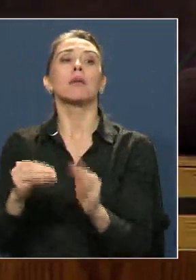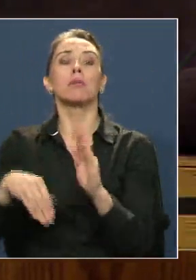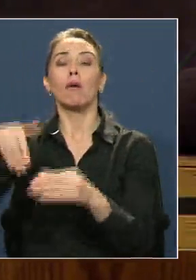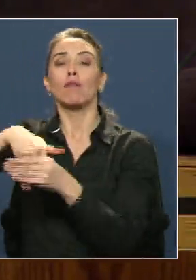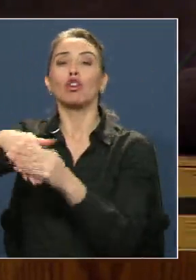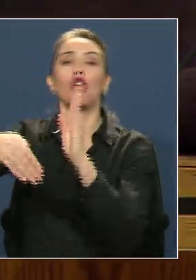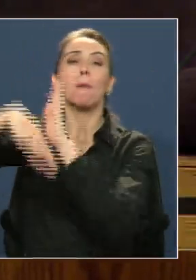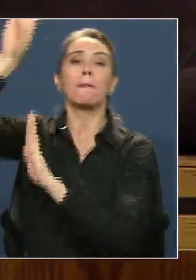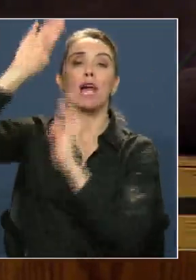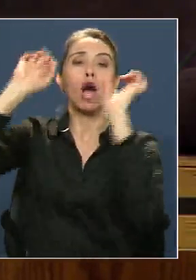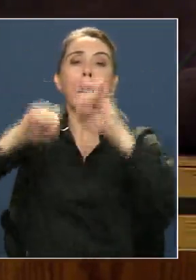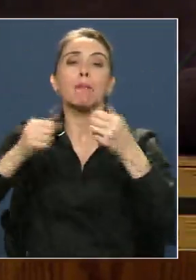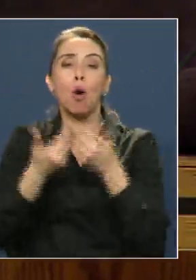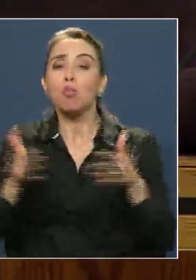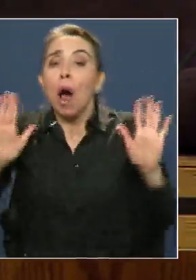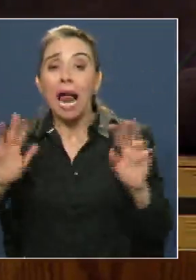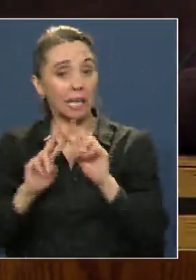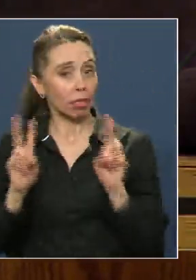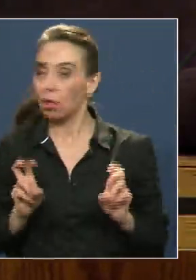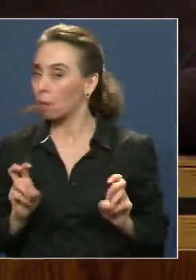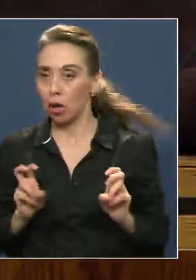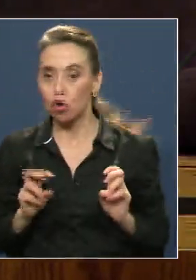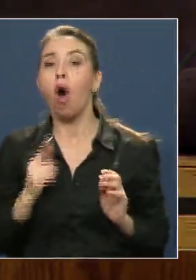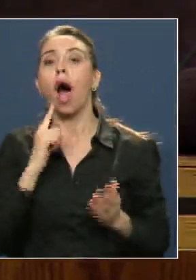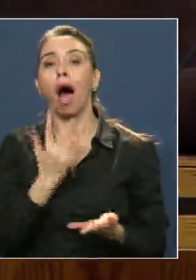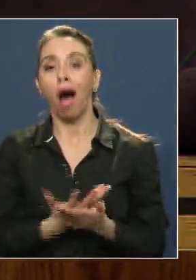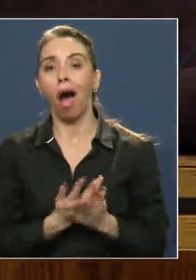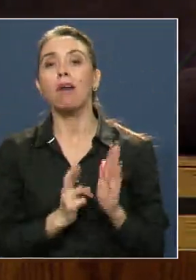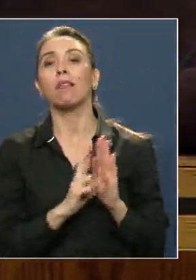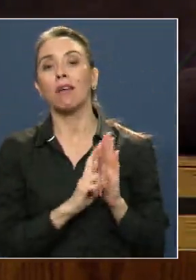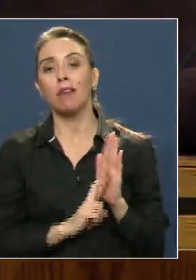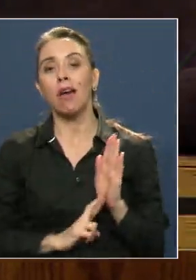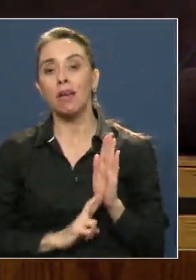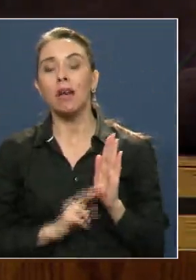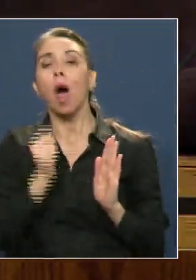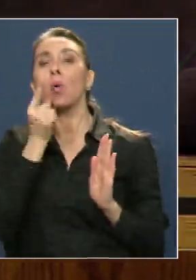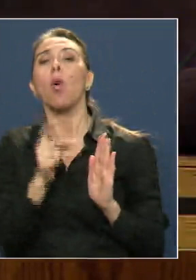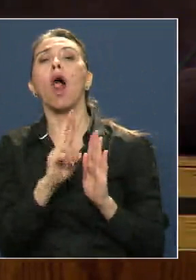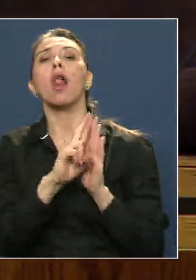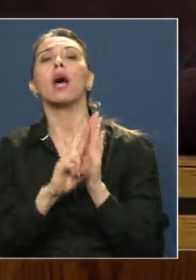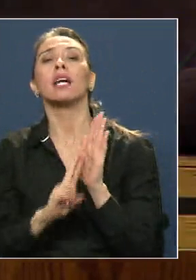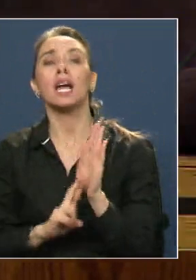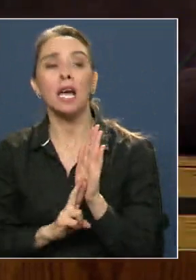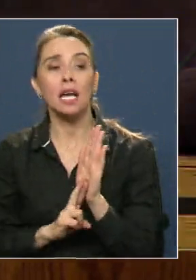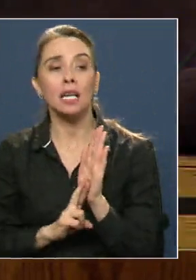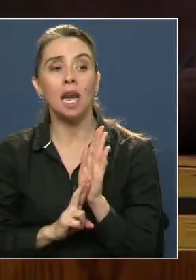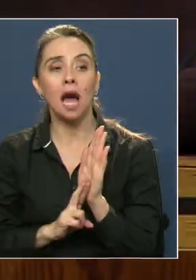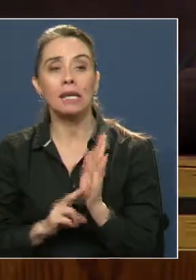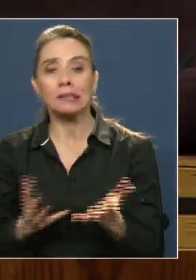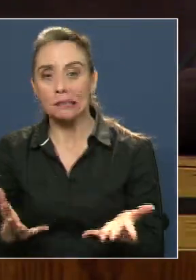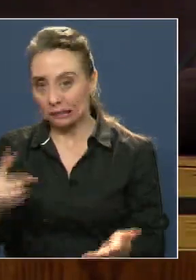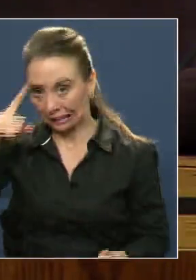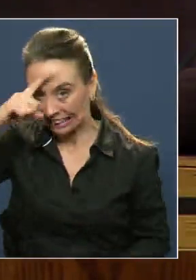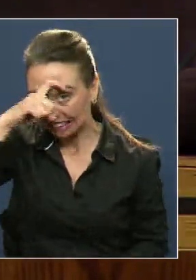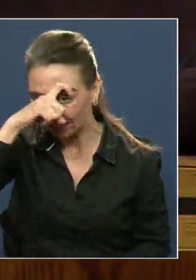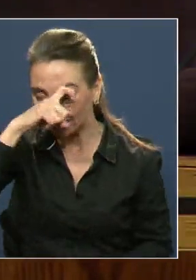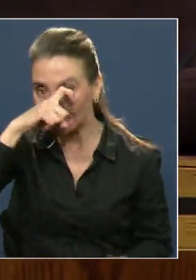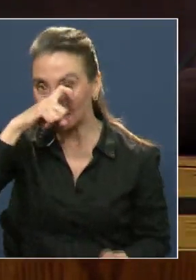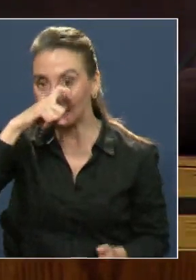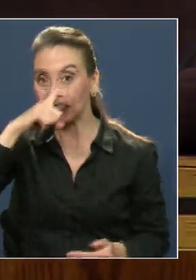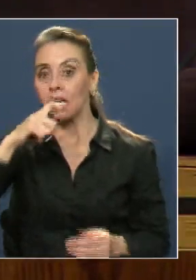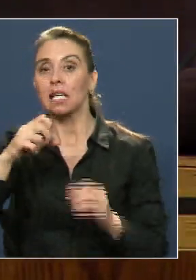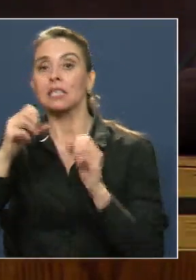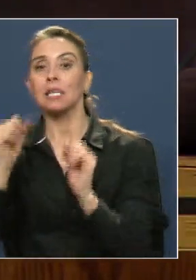y aprobar cualquier cosa. Tenemos ciertas reglas. ¿Cuáles son esas reglas que nos hacen difícil darle